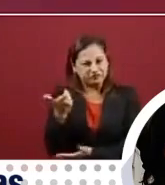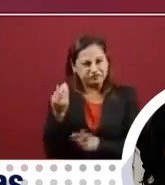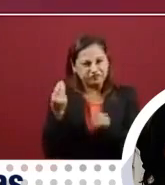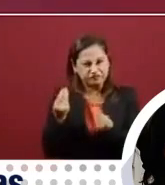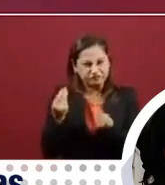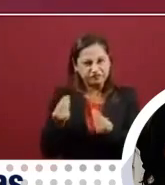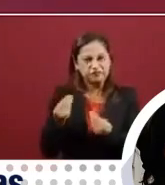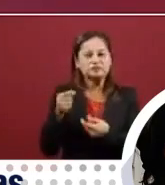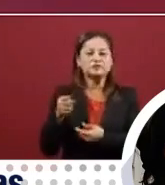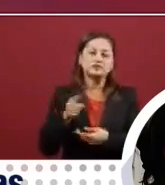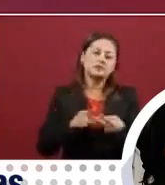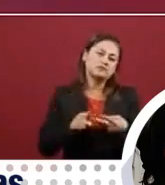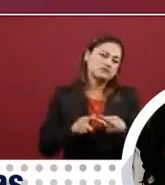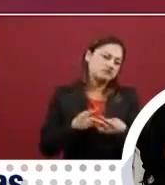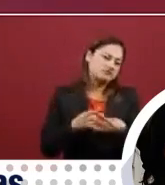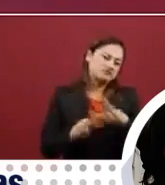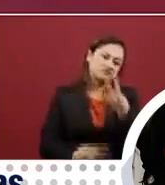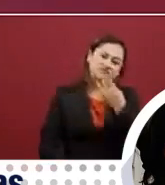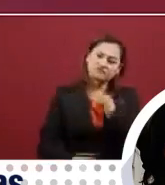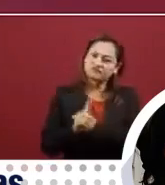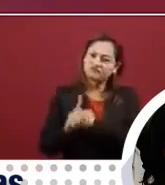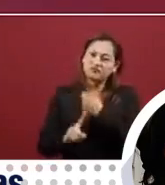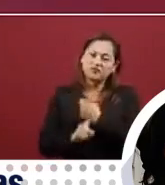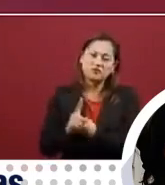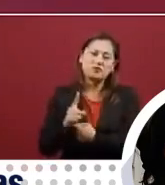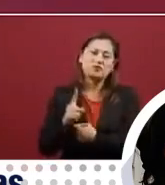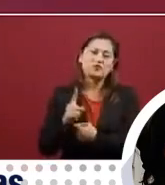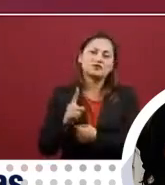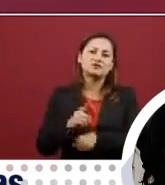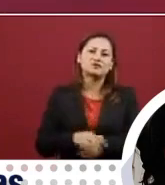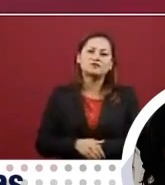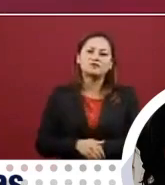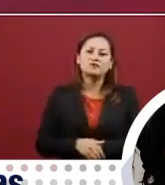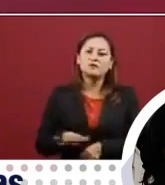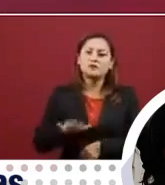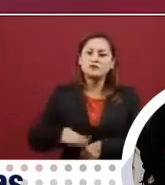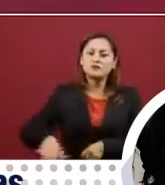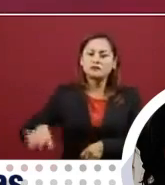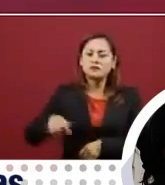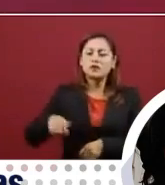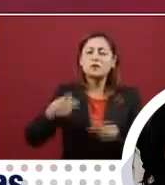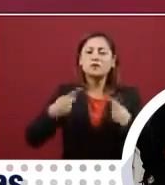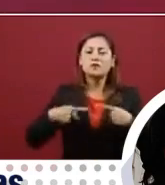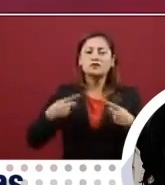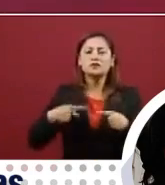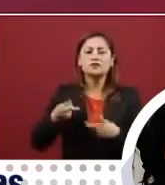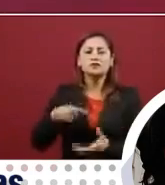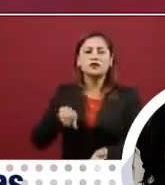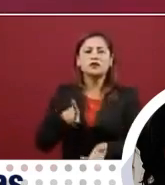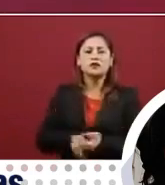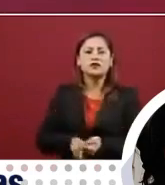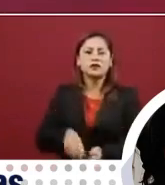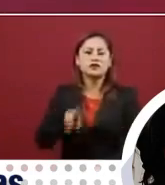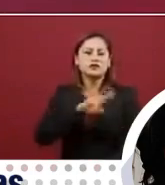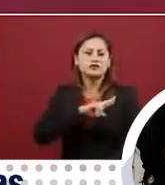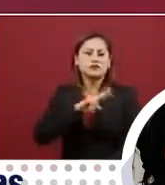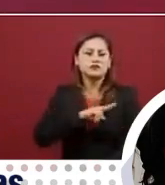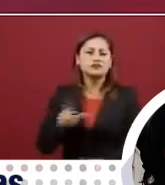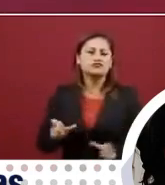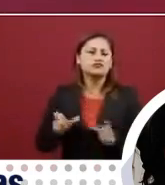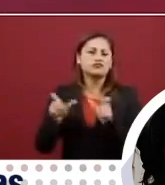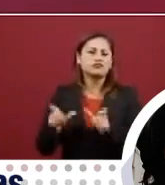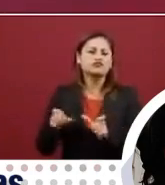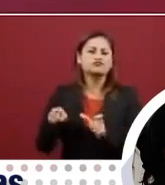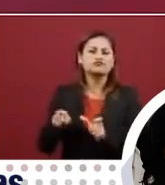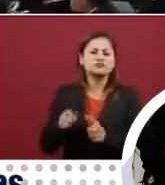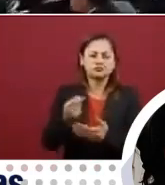asesinados por hacer su trabajo y hasta ahora van 5 periodistas asesinados. Cinco. ¿Con Calderón cuántos?